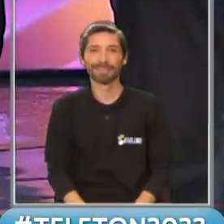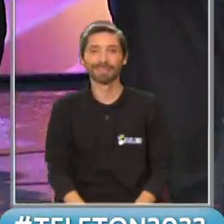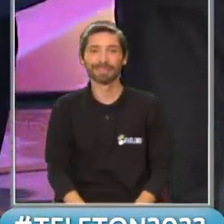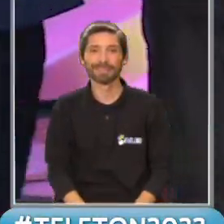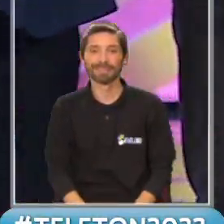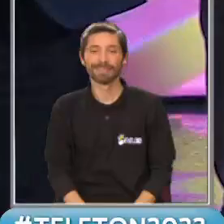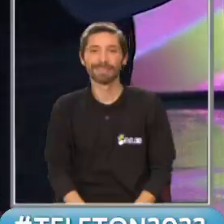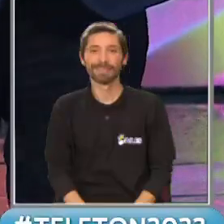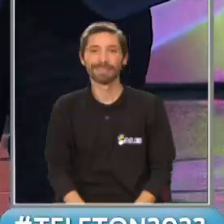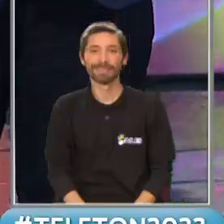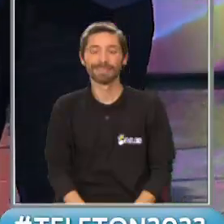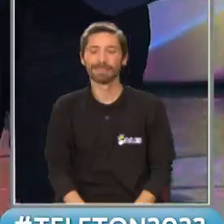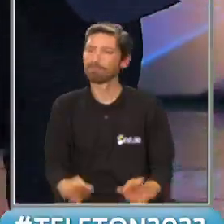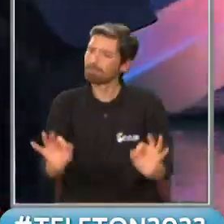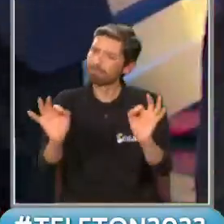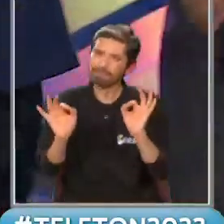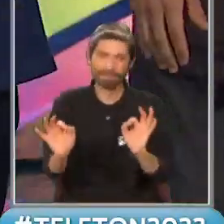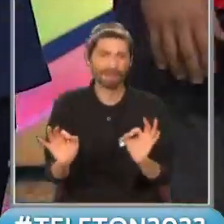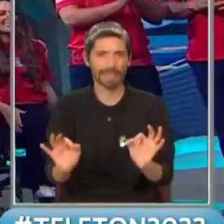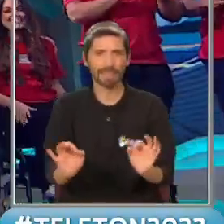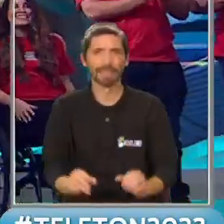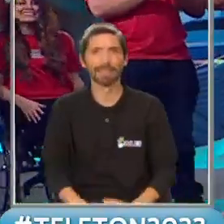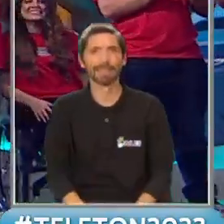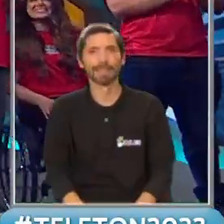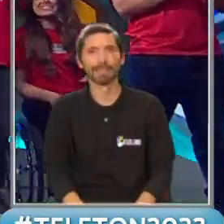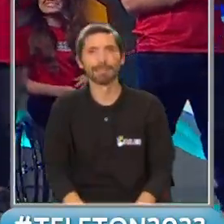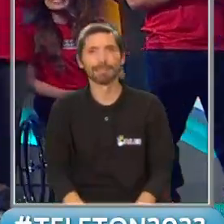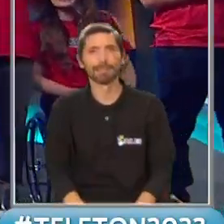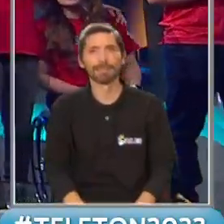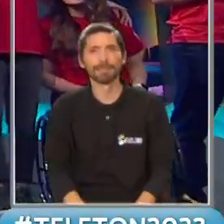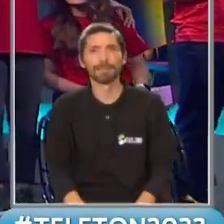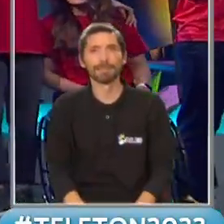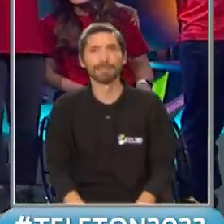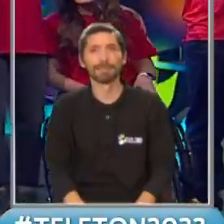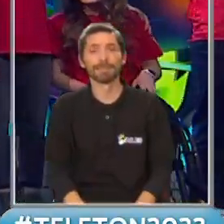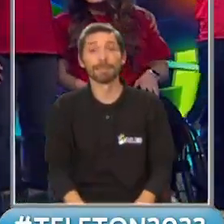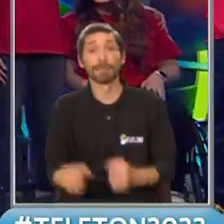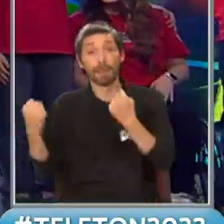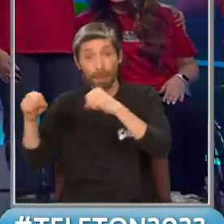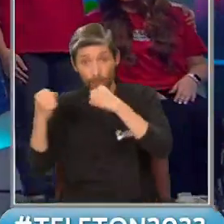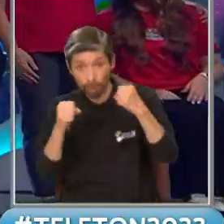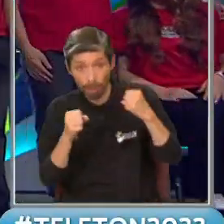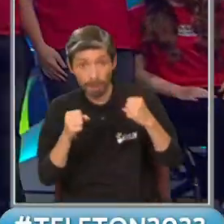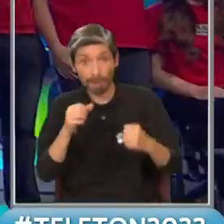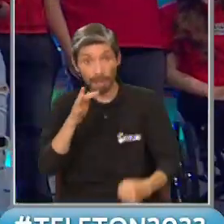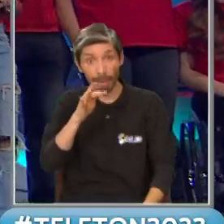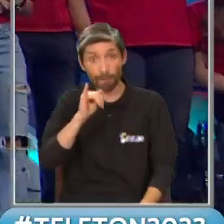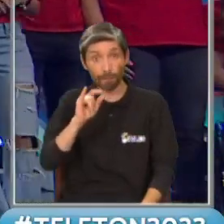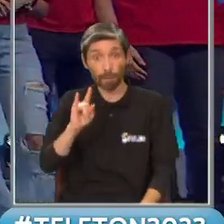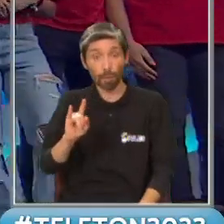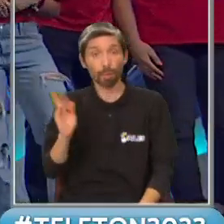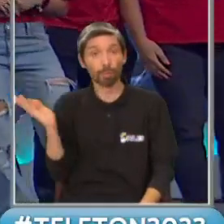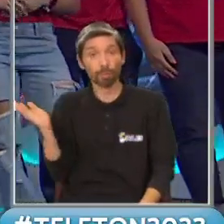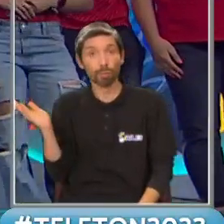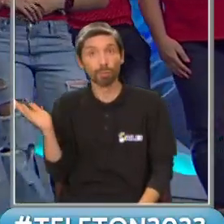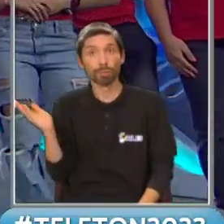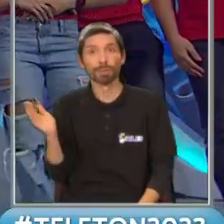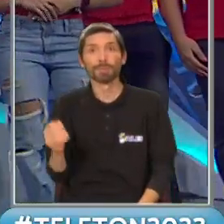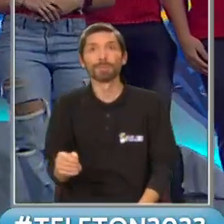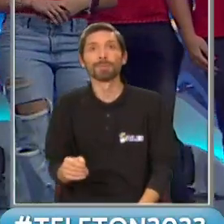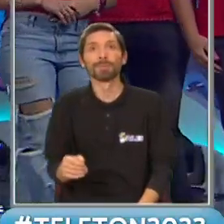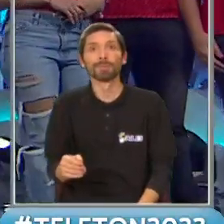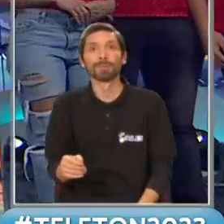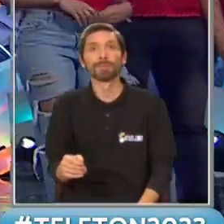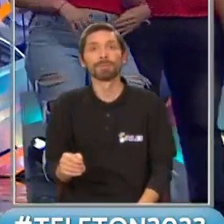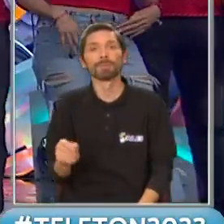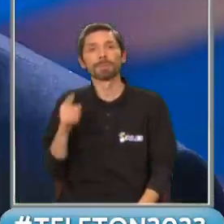fw excelente están los deportistas estamos F y N sé que tú